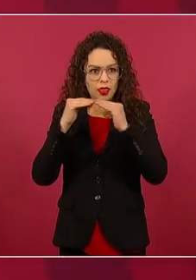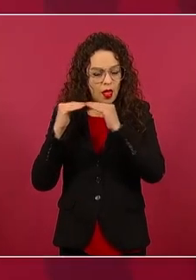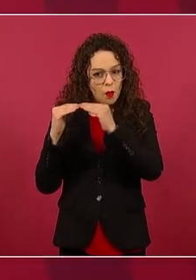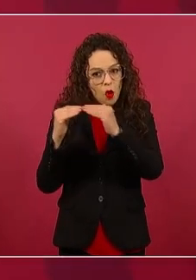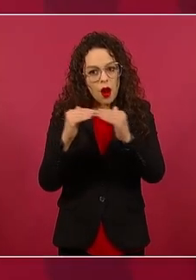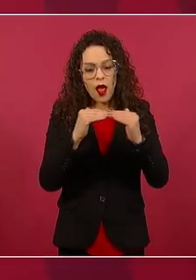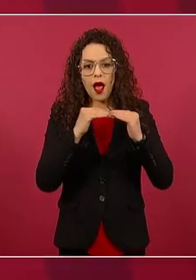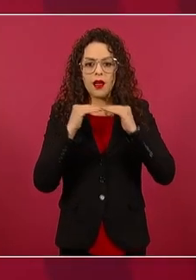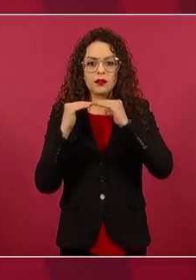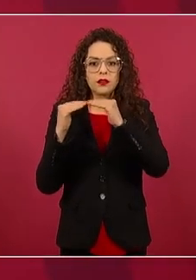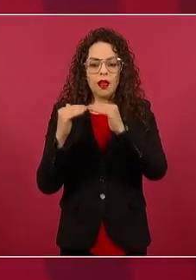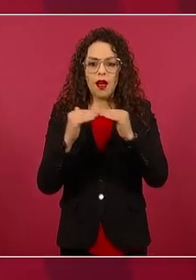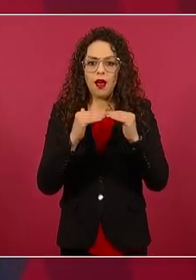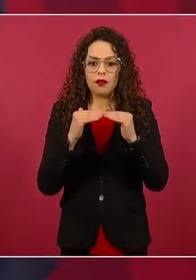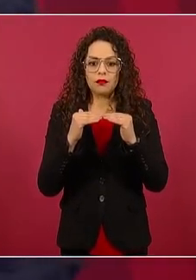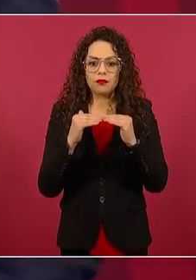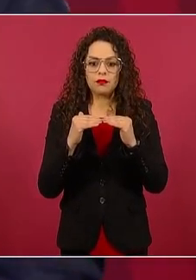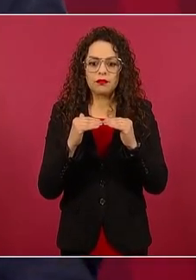sino